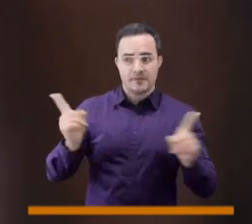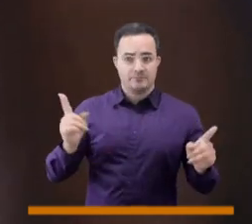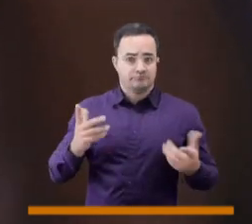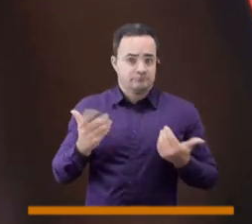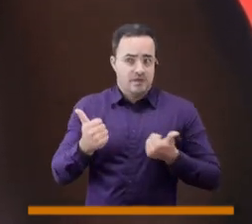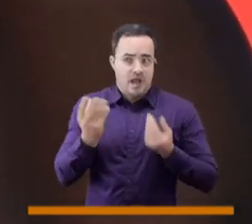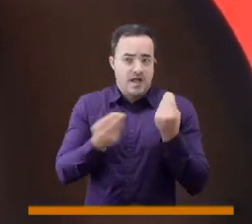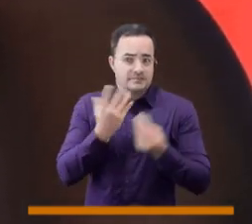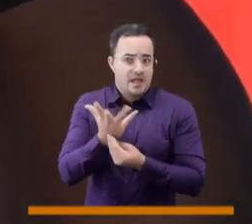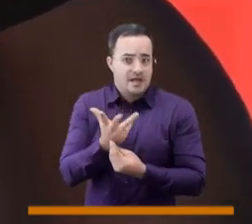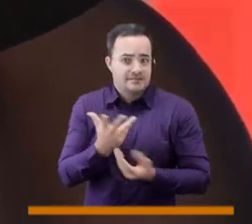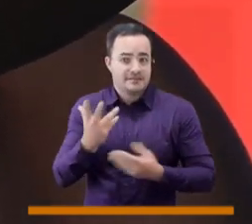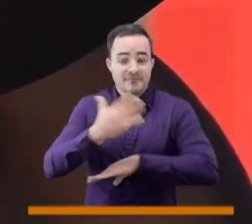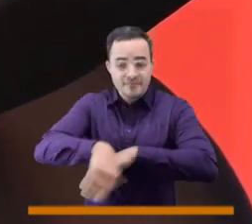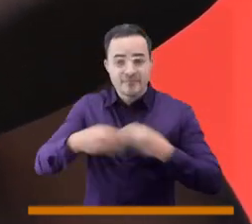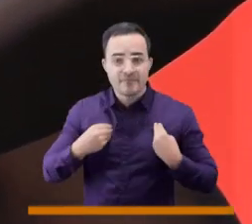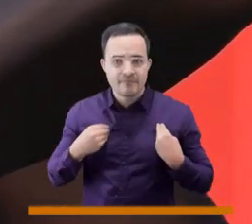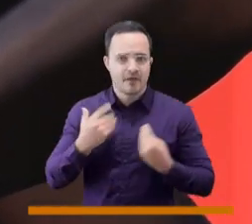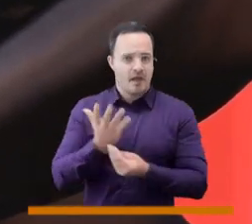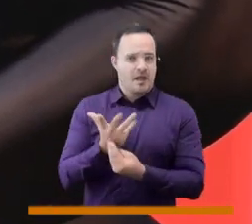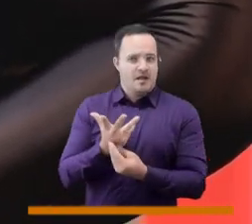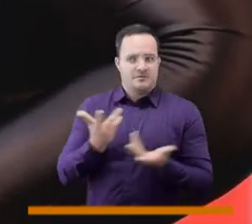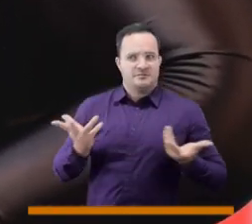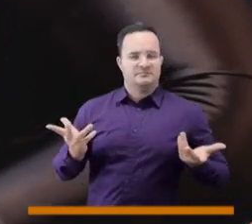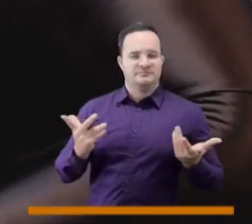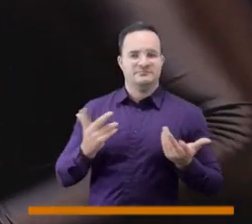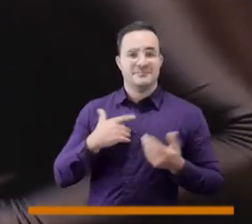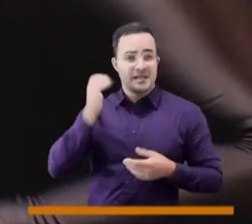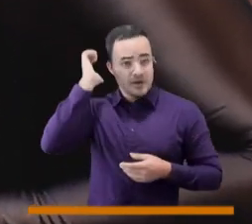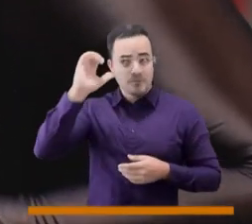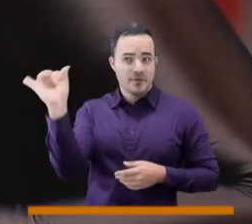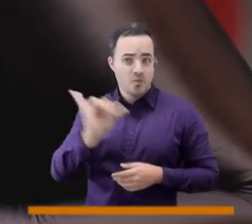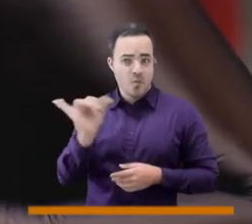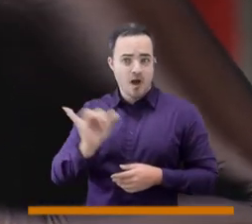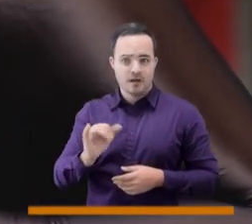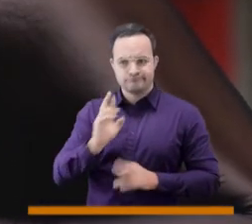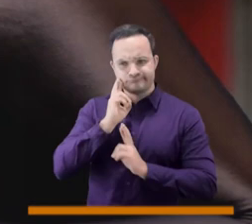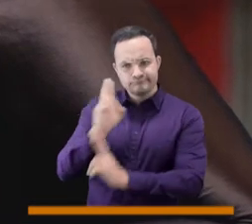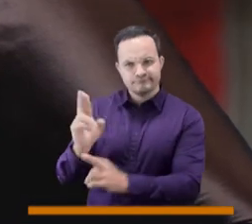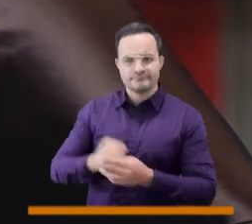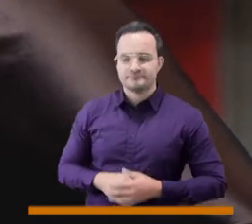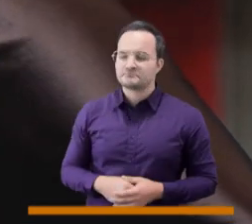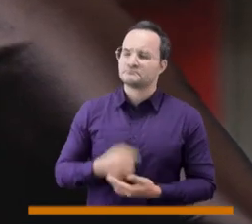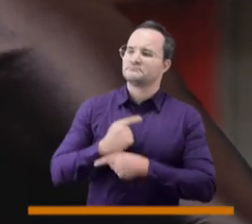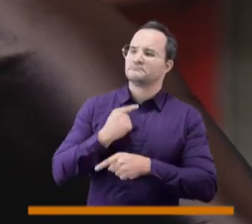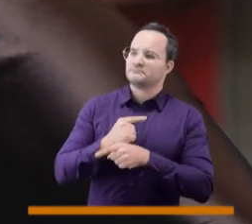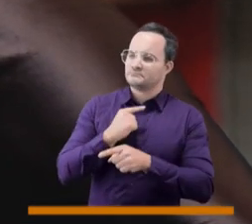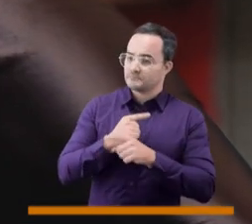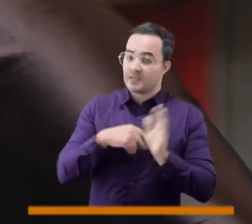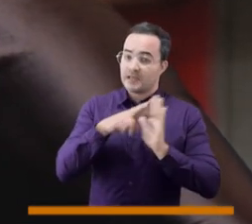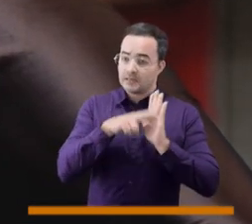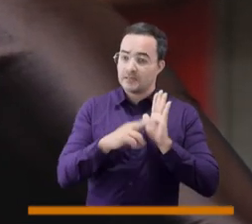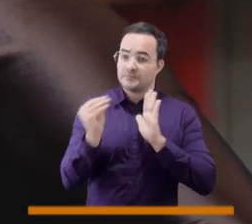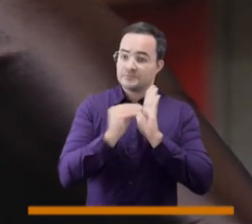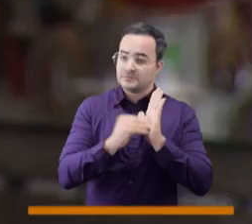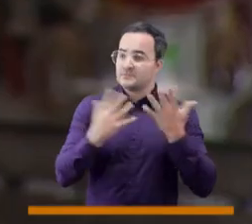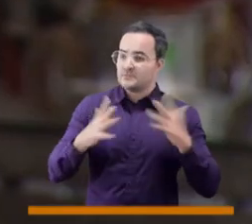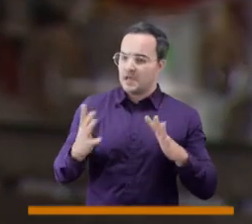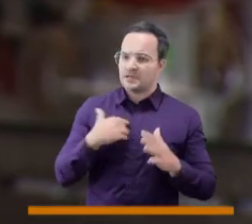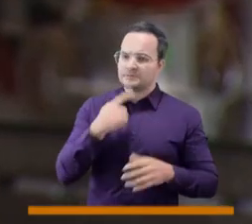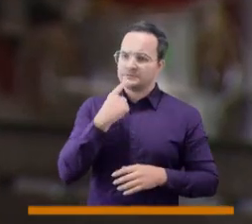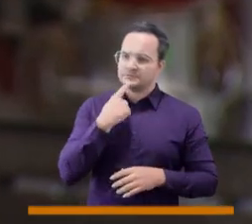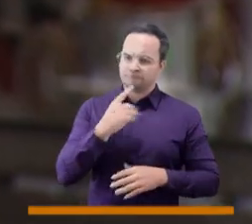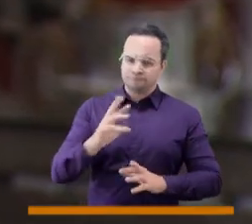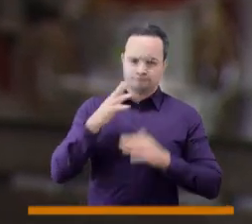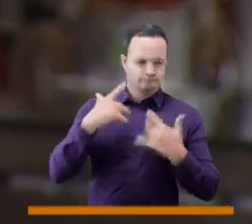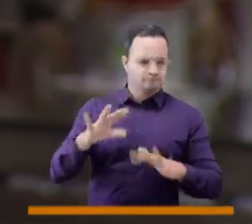da en Europa. Qué bien, concejal. Hay un decreto que reglamenta la actividad de